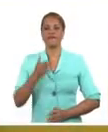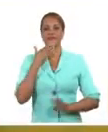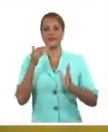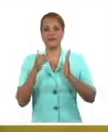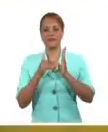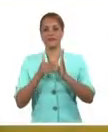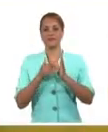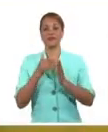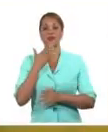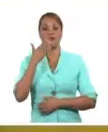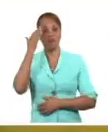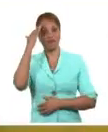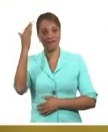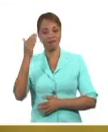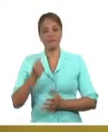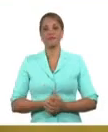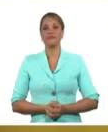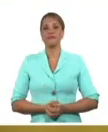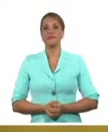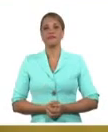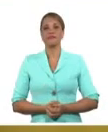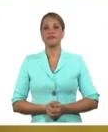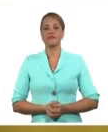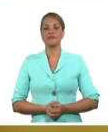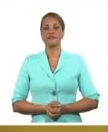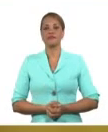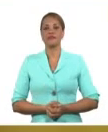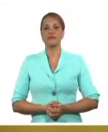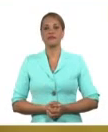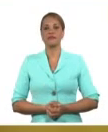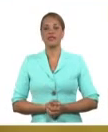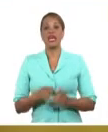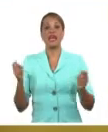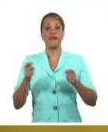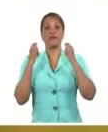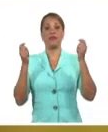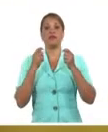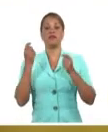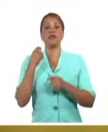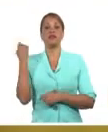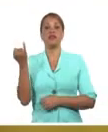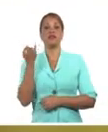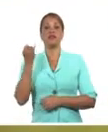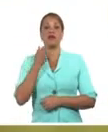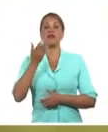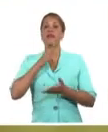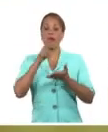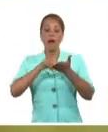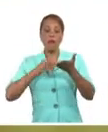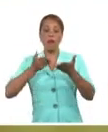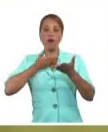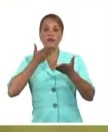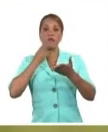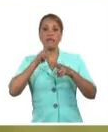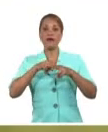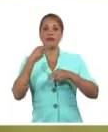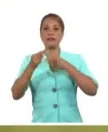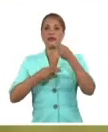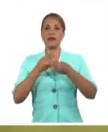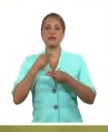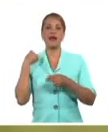buenas tardes, qué gusto saludarle. La 28ª edición del Festival Internacional de Poesía de La Habana se desarrolla hasta el próximo